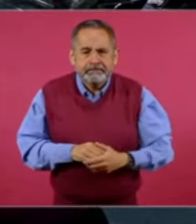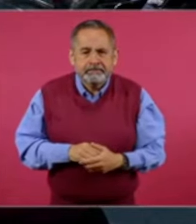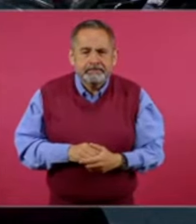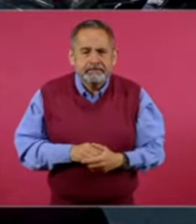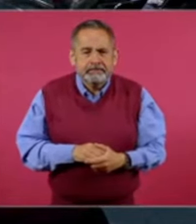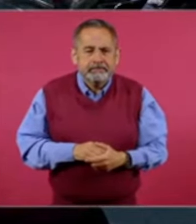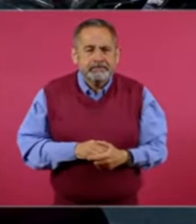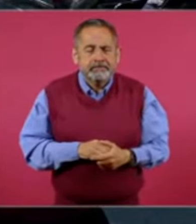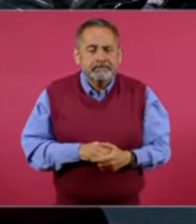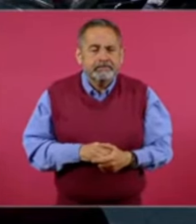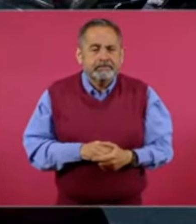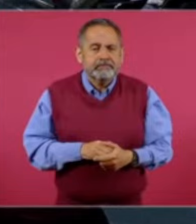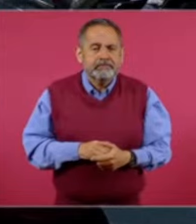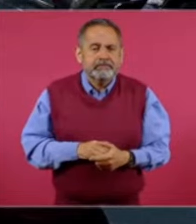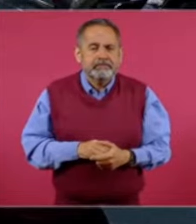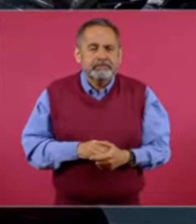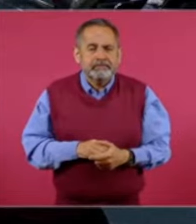miembros